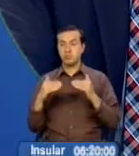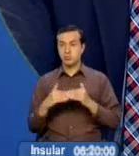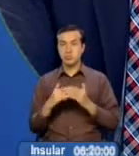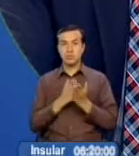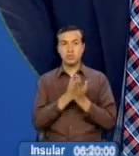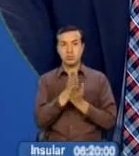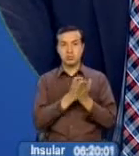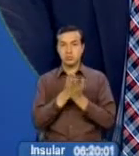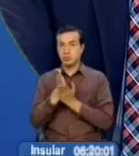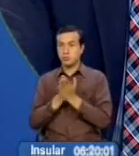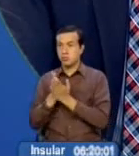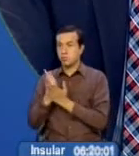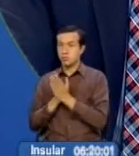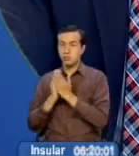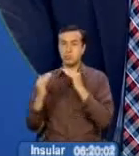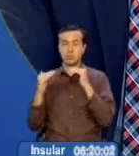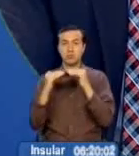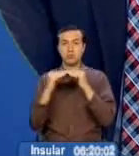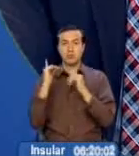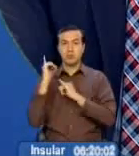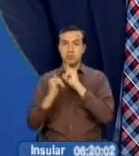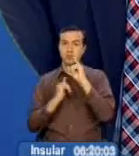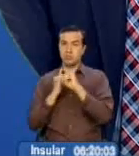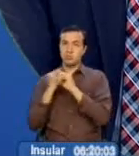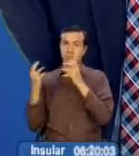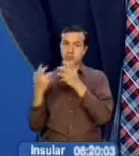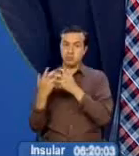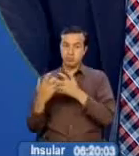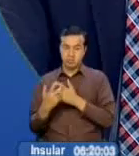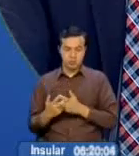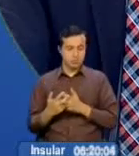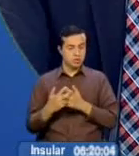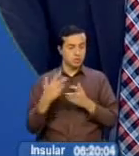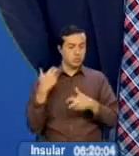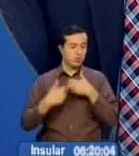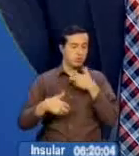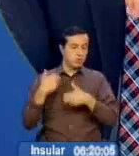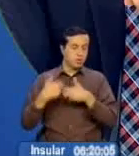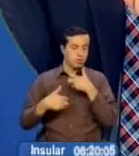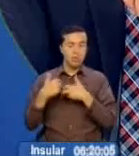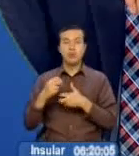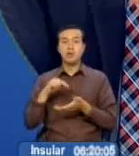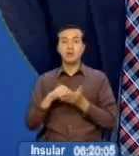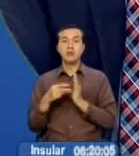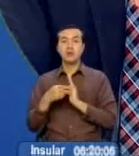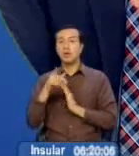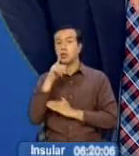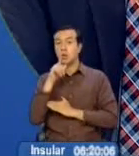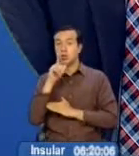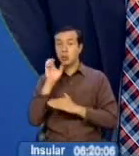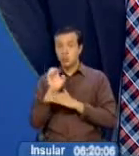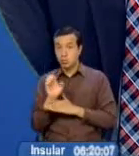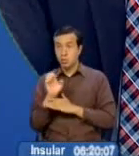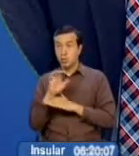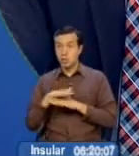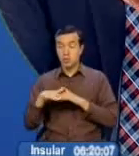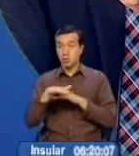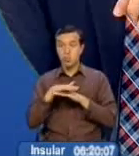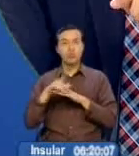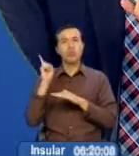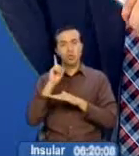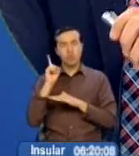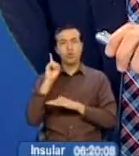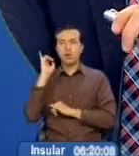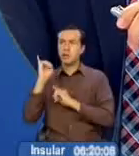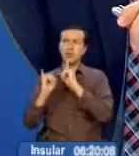las carreras de manera internacional. Porque el problema no consiste en el ranking nacional, sino en